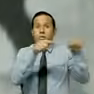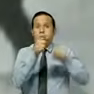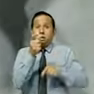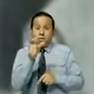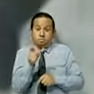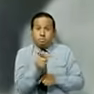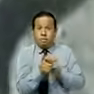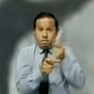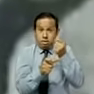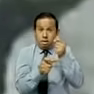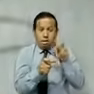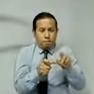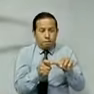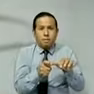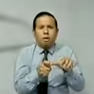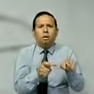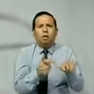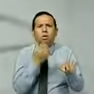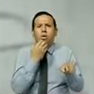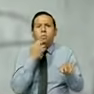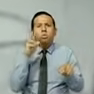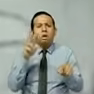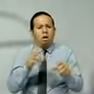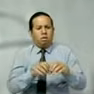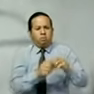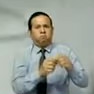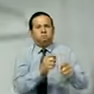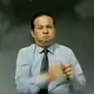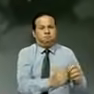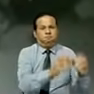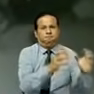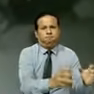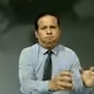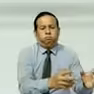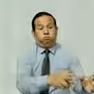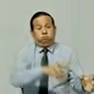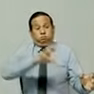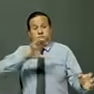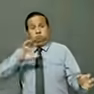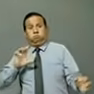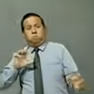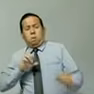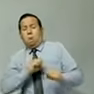tres sujetos colocan los explosivos y salen antes que revienten.